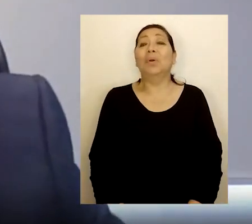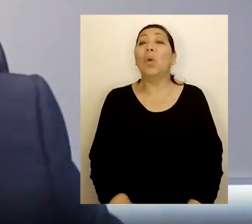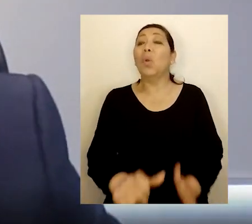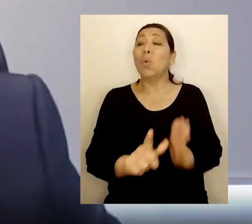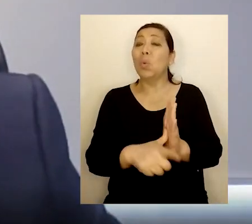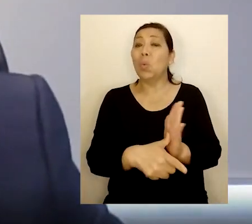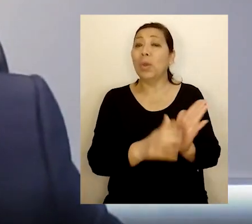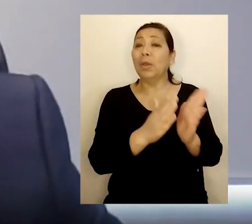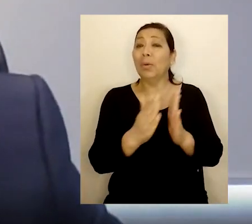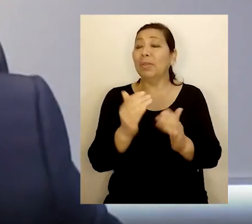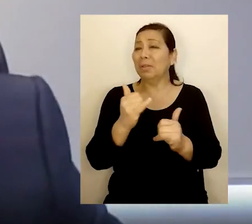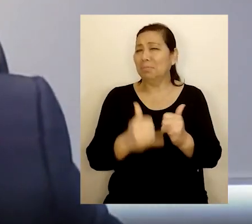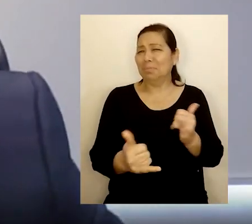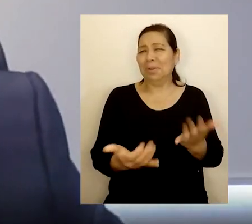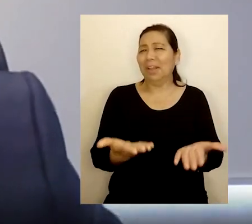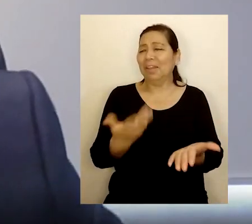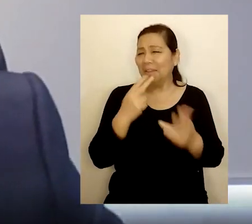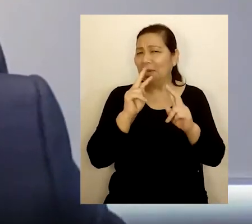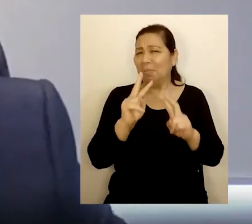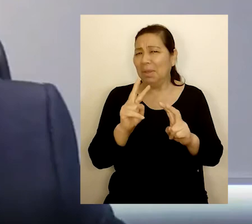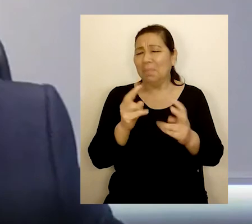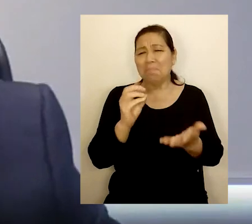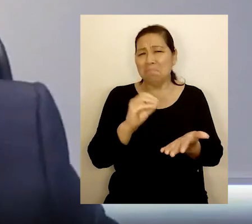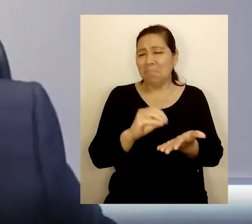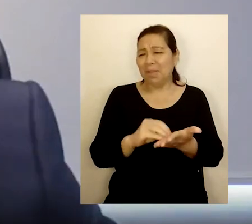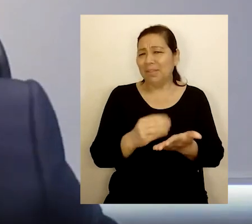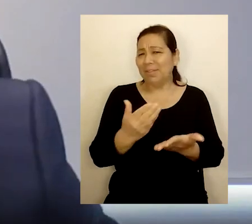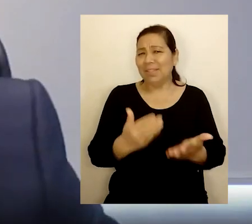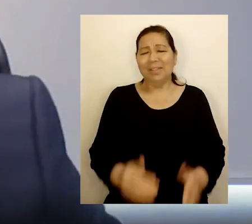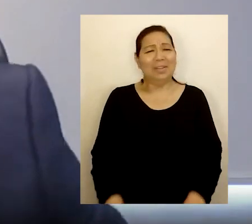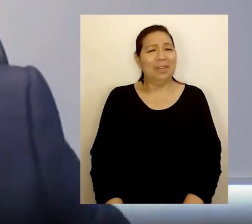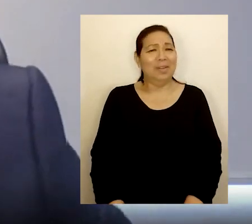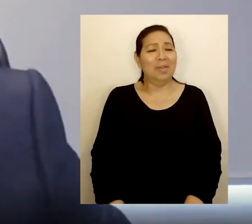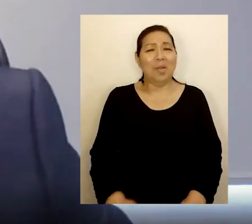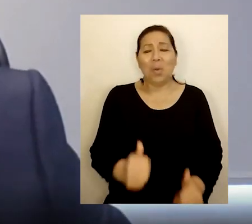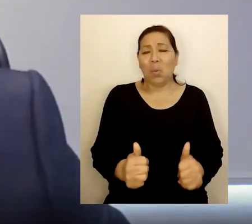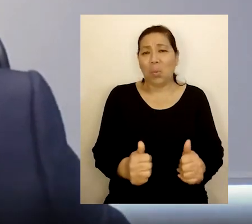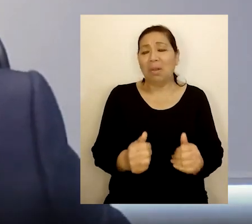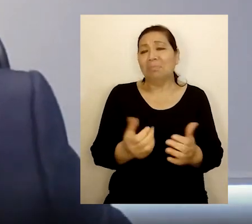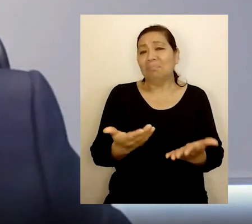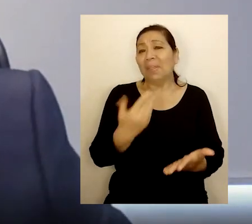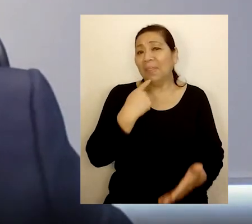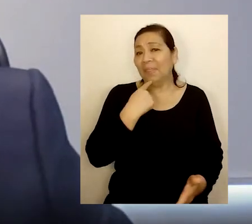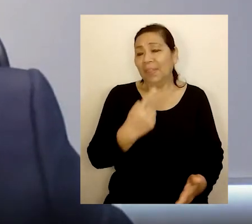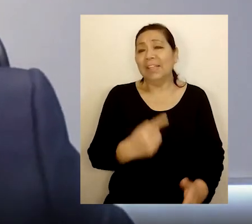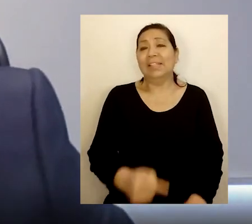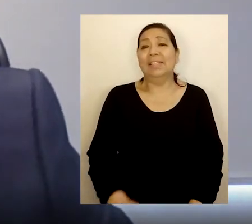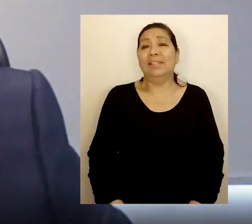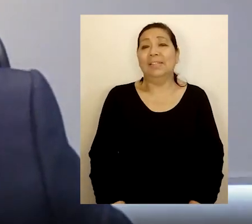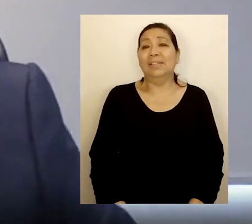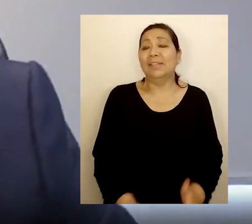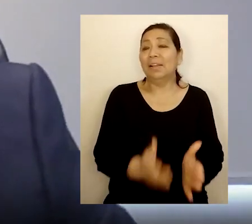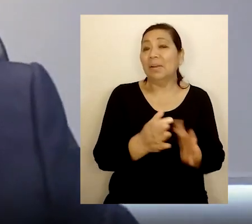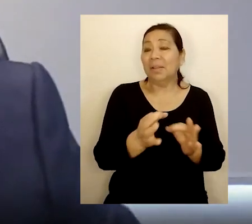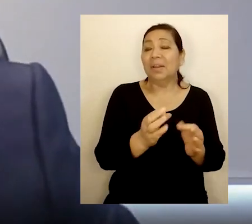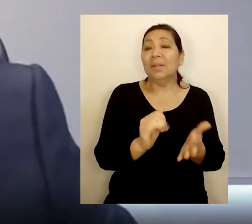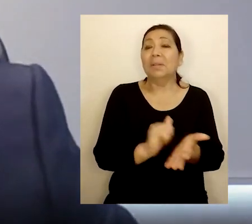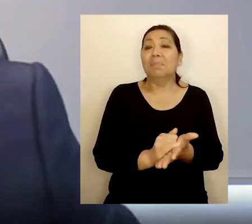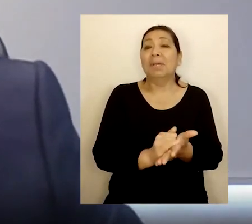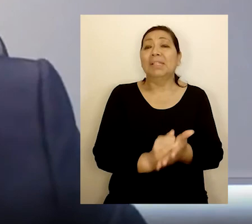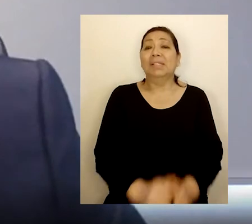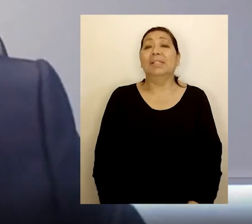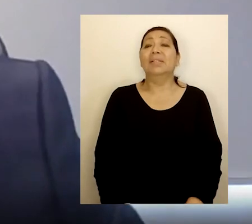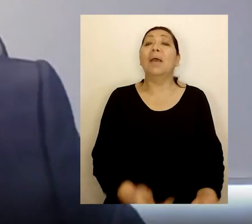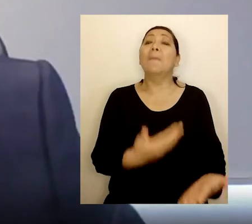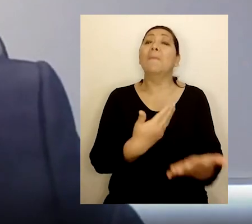y luego ha terminado diciendo que hay que verificar más supuestos, ¿no? Lo cual valida nuestra tesis. Y además, que